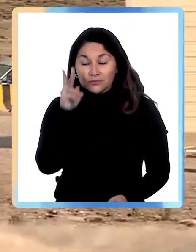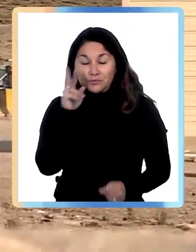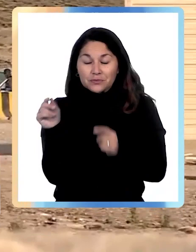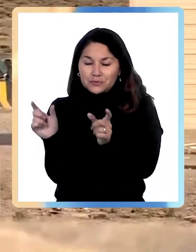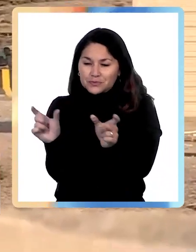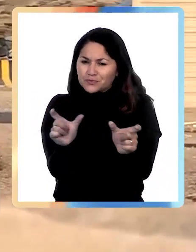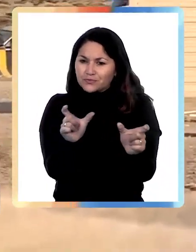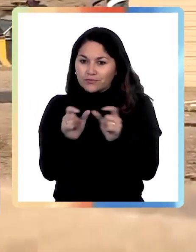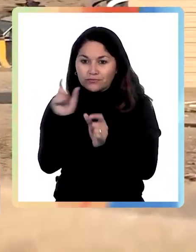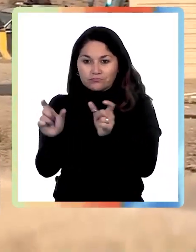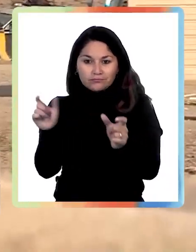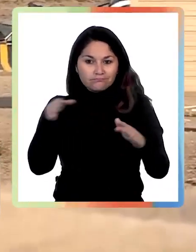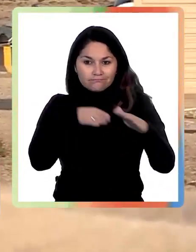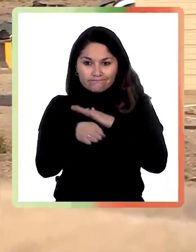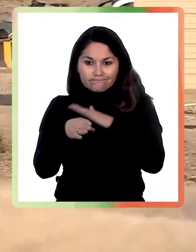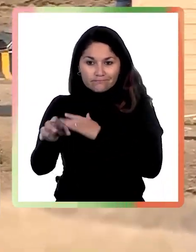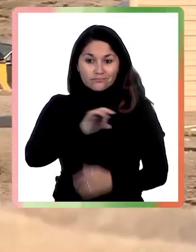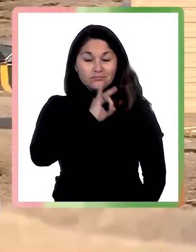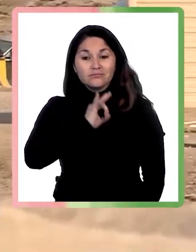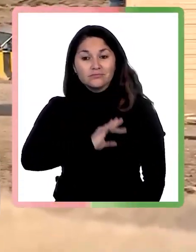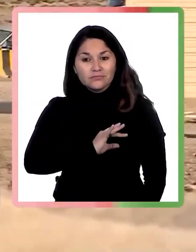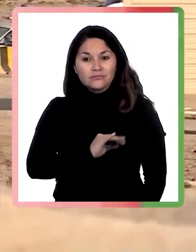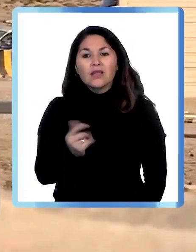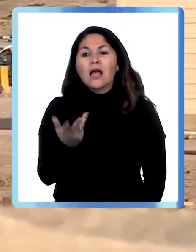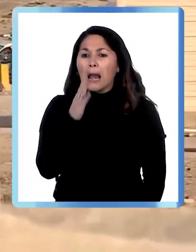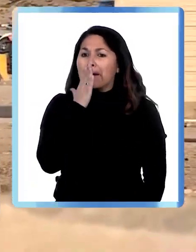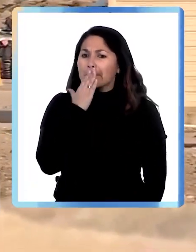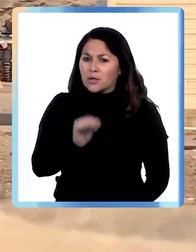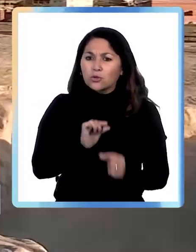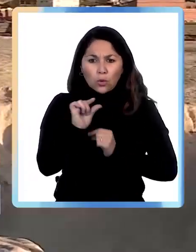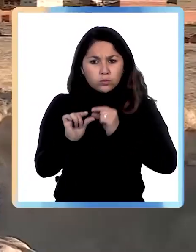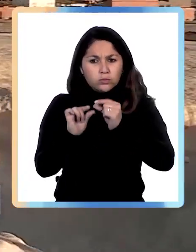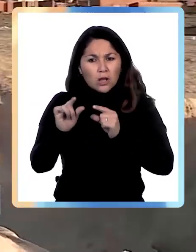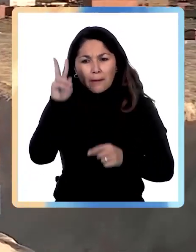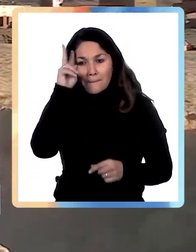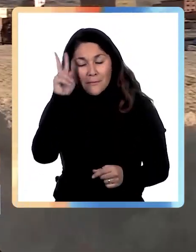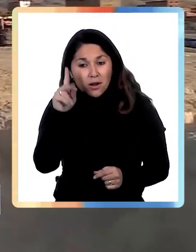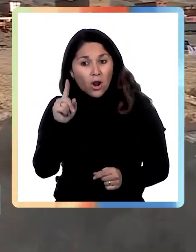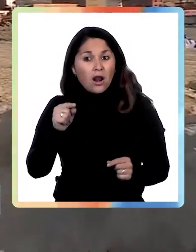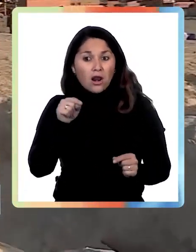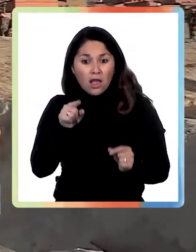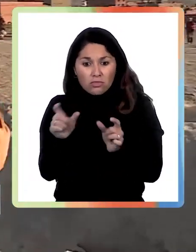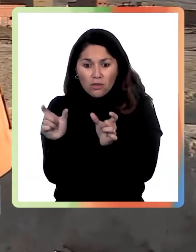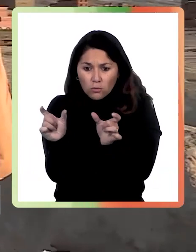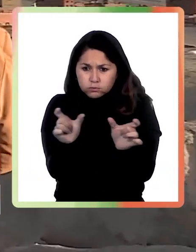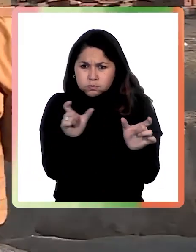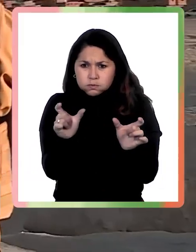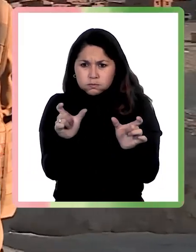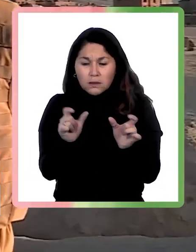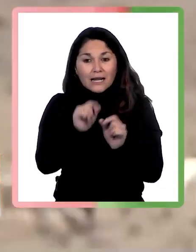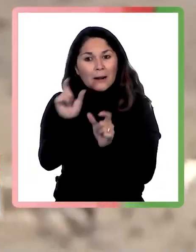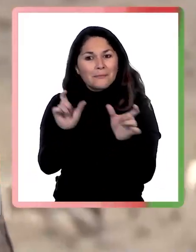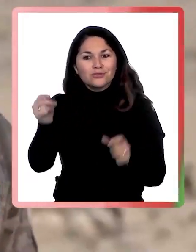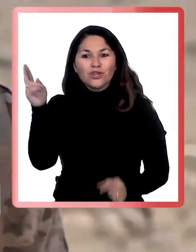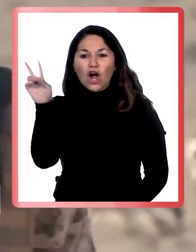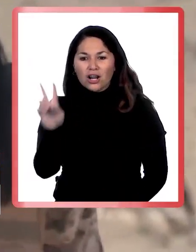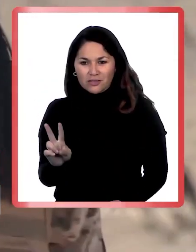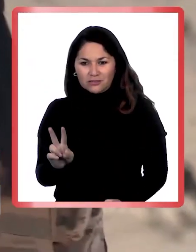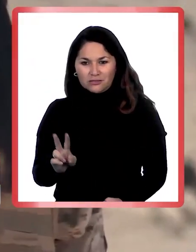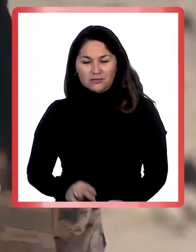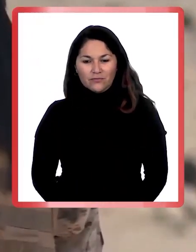señaló El Ejecutivo pese a presentar una mejora de la situación fronteriza se está alerta por un repunte de personas provenientes desde